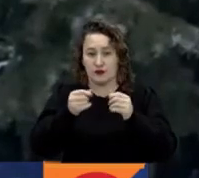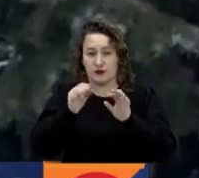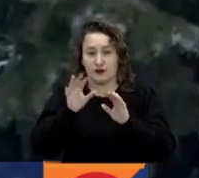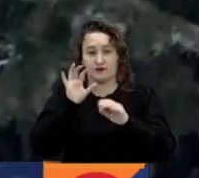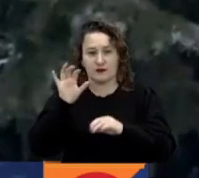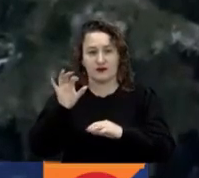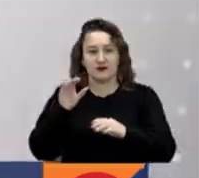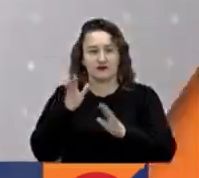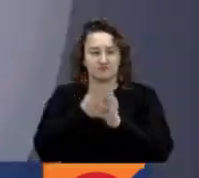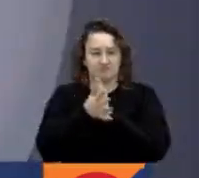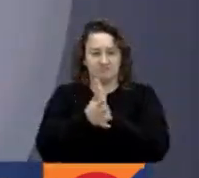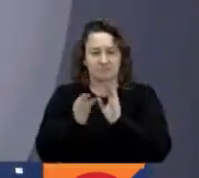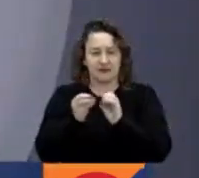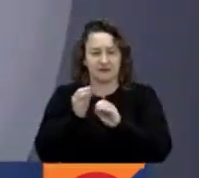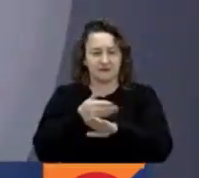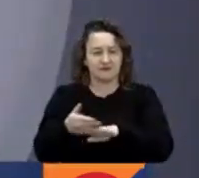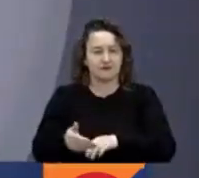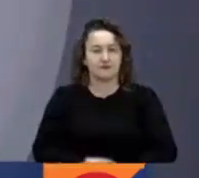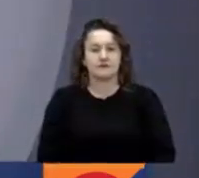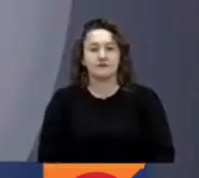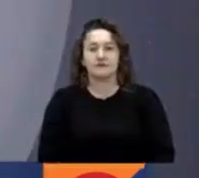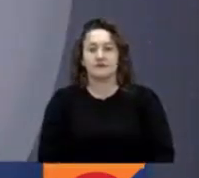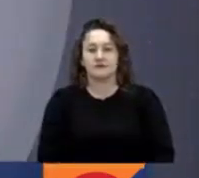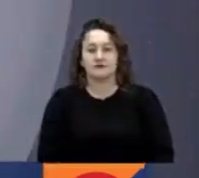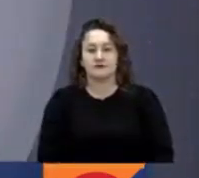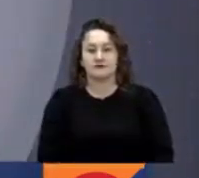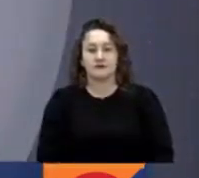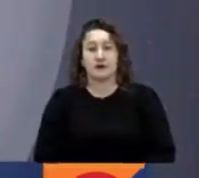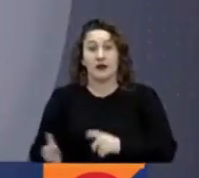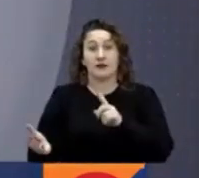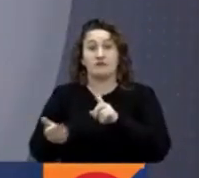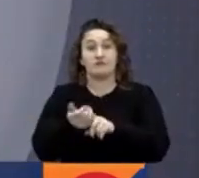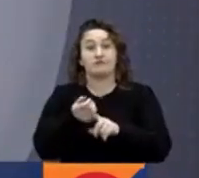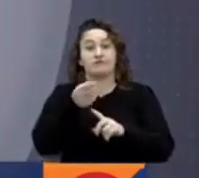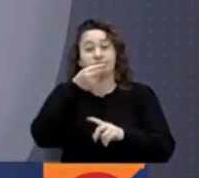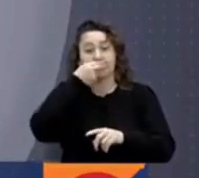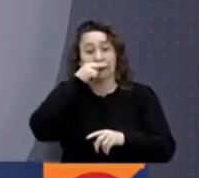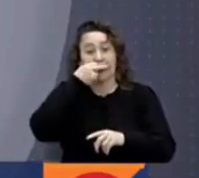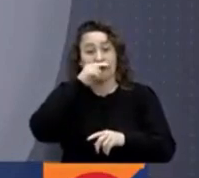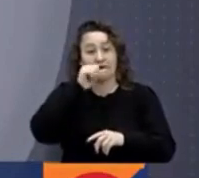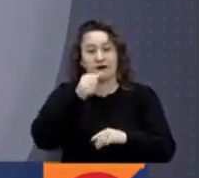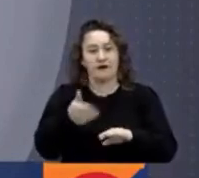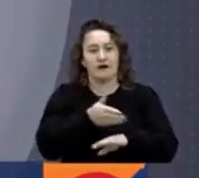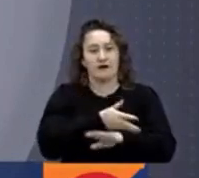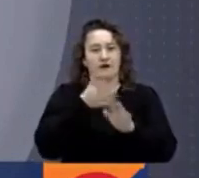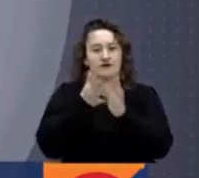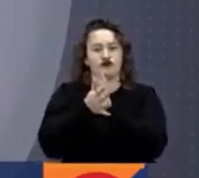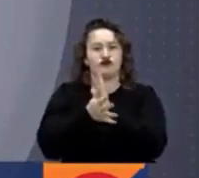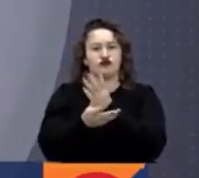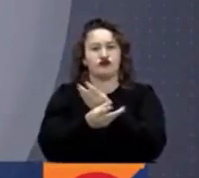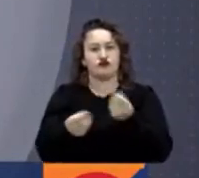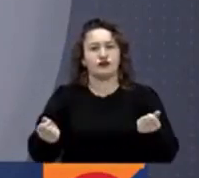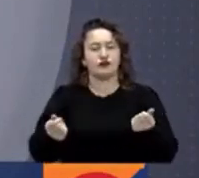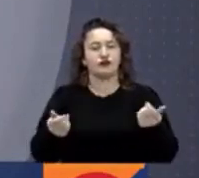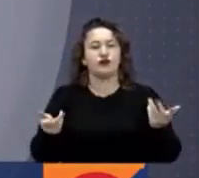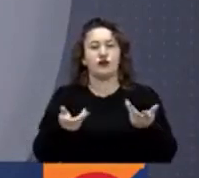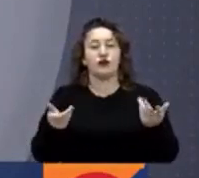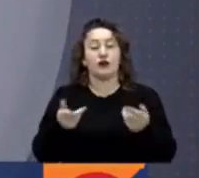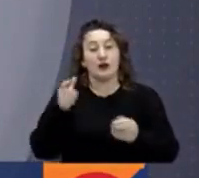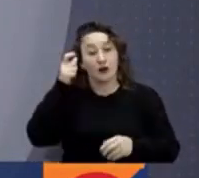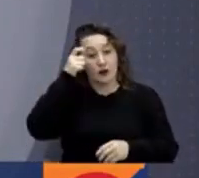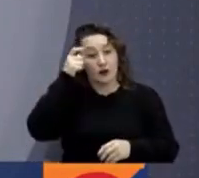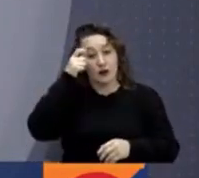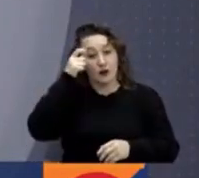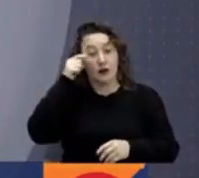minutos, los detalles. Apareció la niña que había sido reportada como desaparecida en Sagún, Córdoba. Autoridades